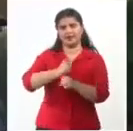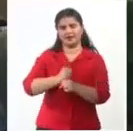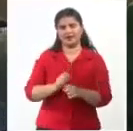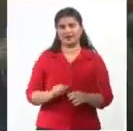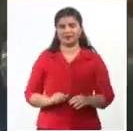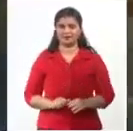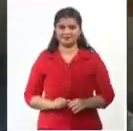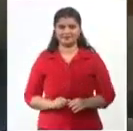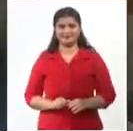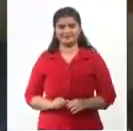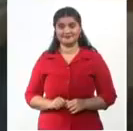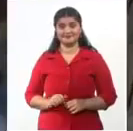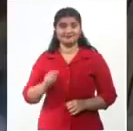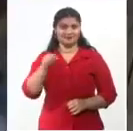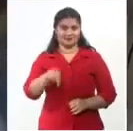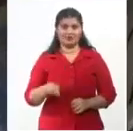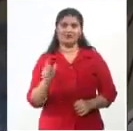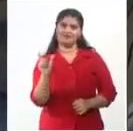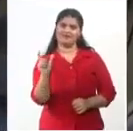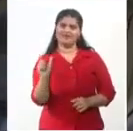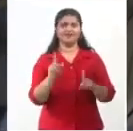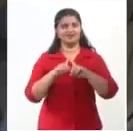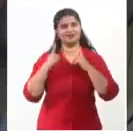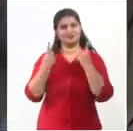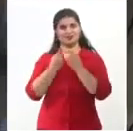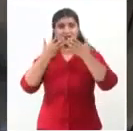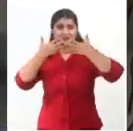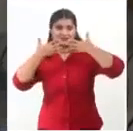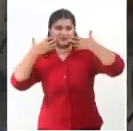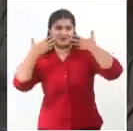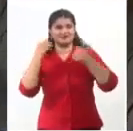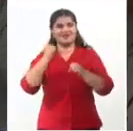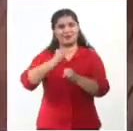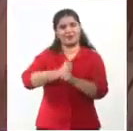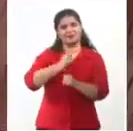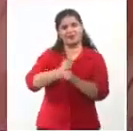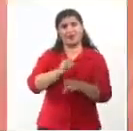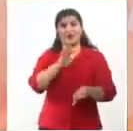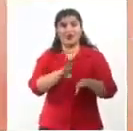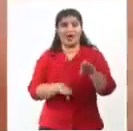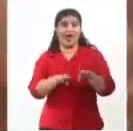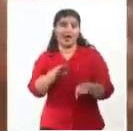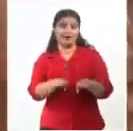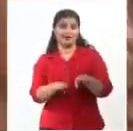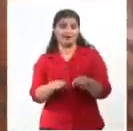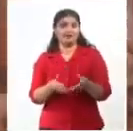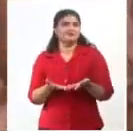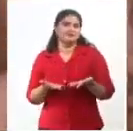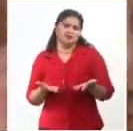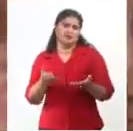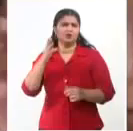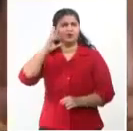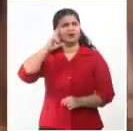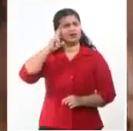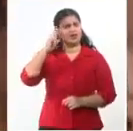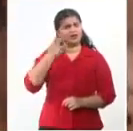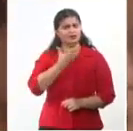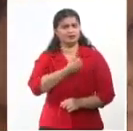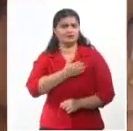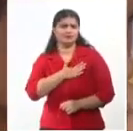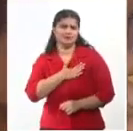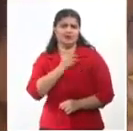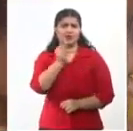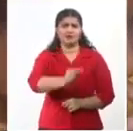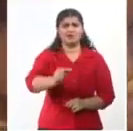Llegamos a esta fecha con el orgullo por su labor y con nudos en la garganta por quienes ya no están, como el enfermero